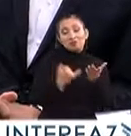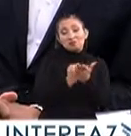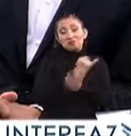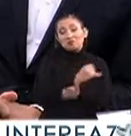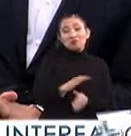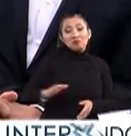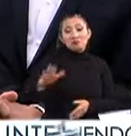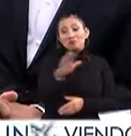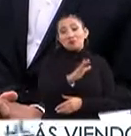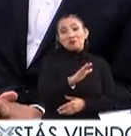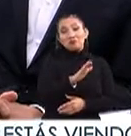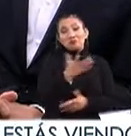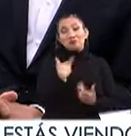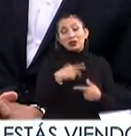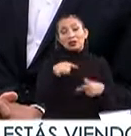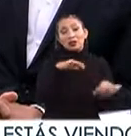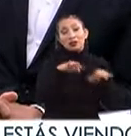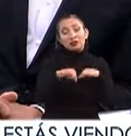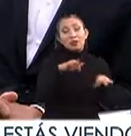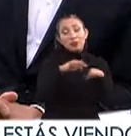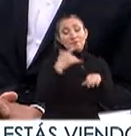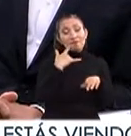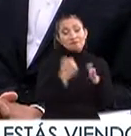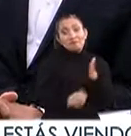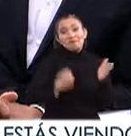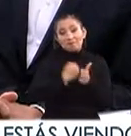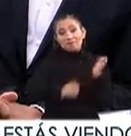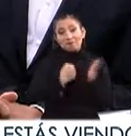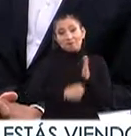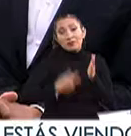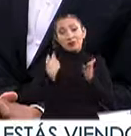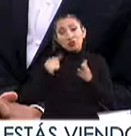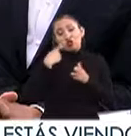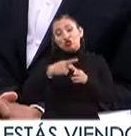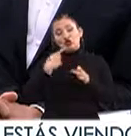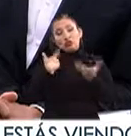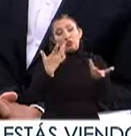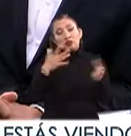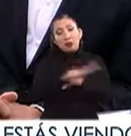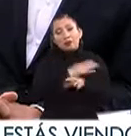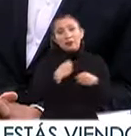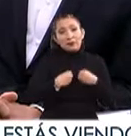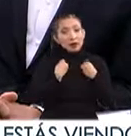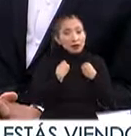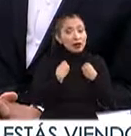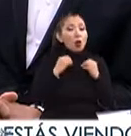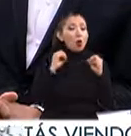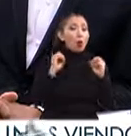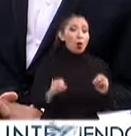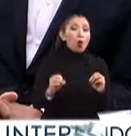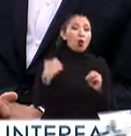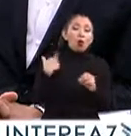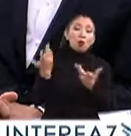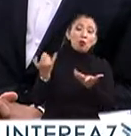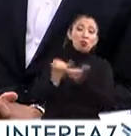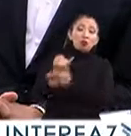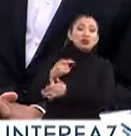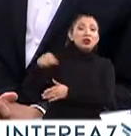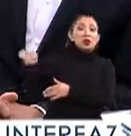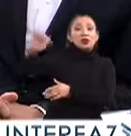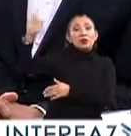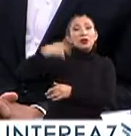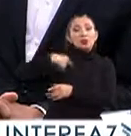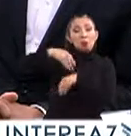determinación de los trabajadores si luchan por determinar su vida o que se las determinen. Yo creo que